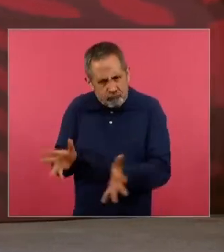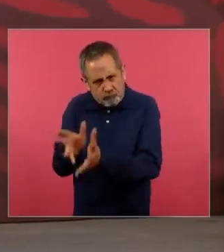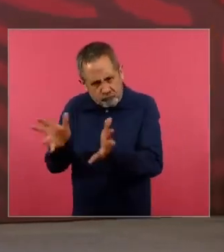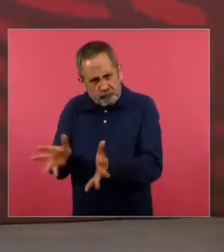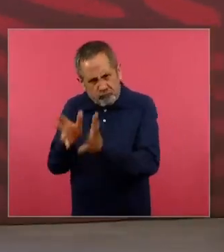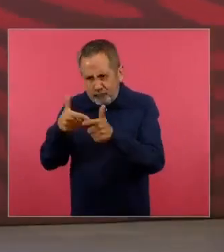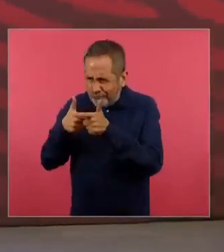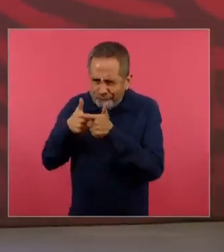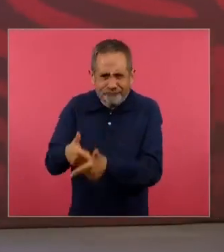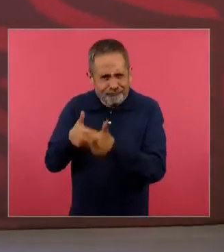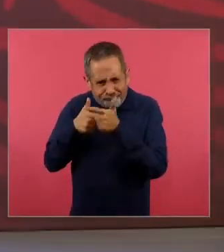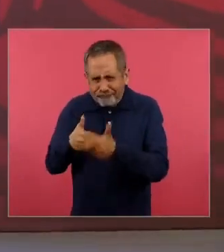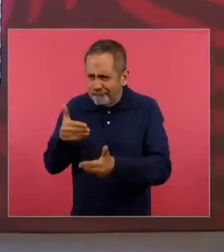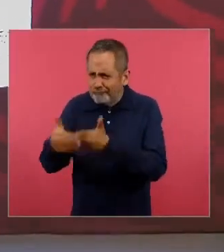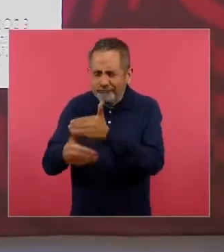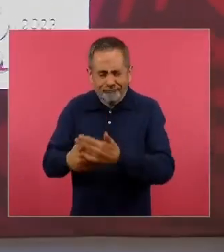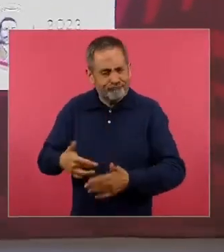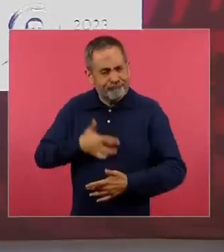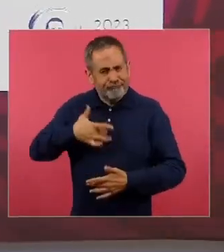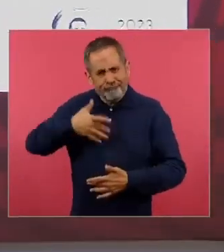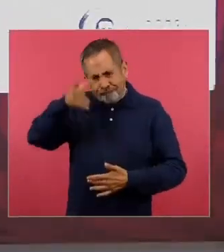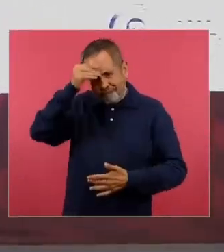desarrollo humano educativo